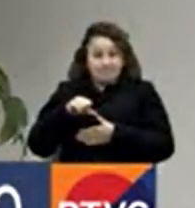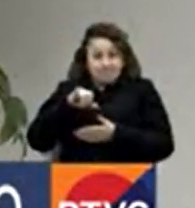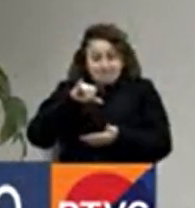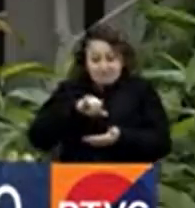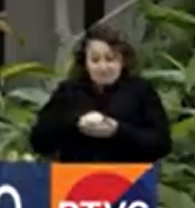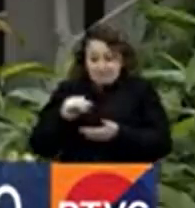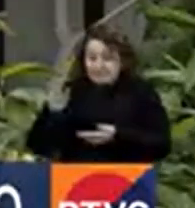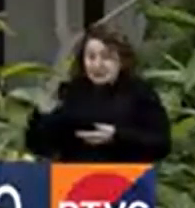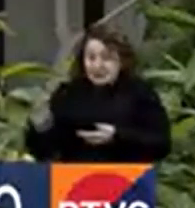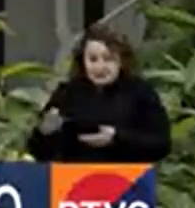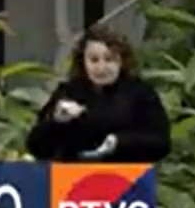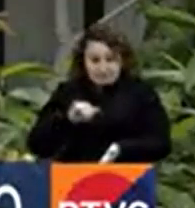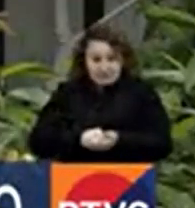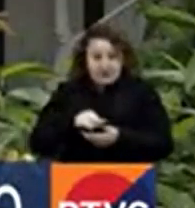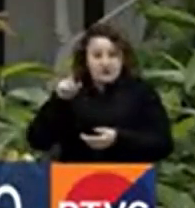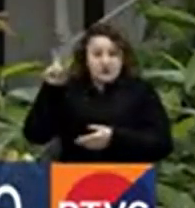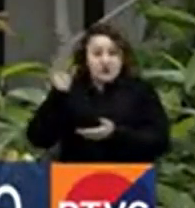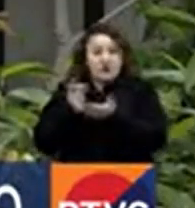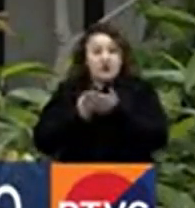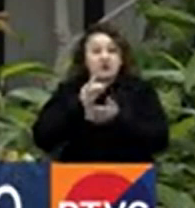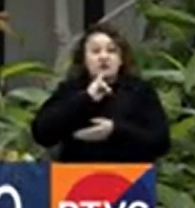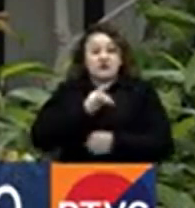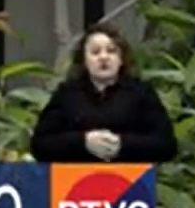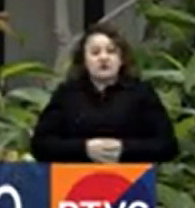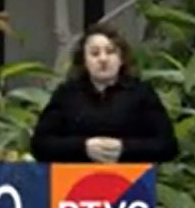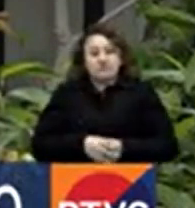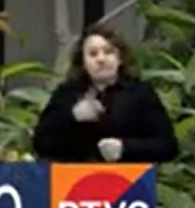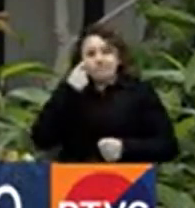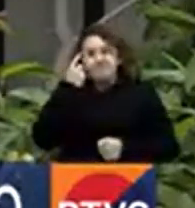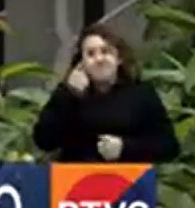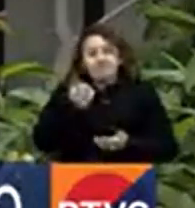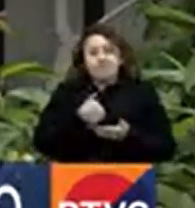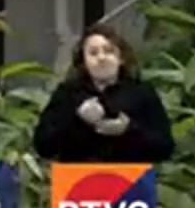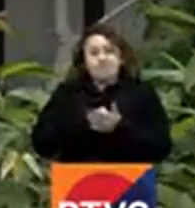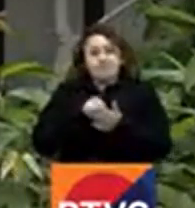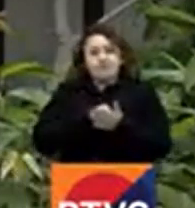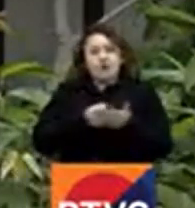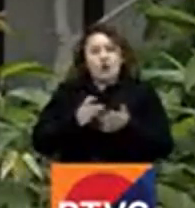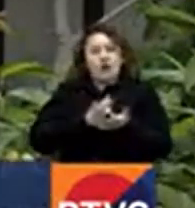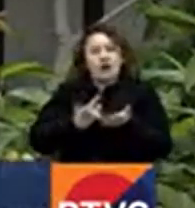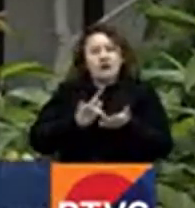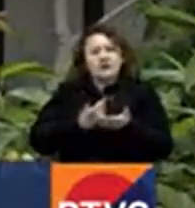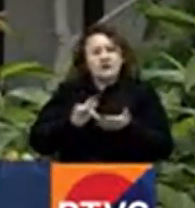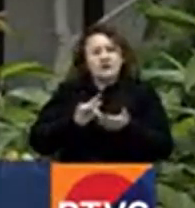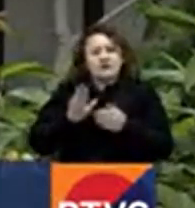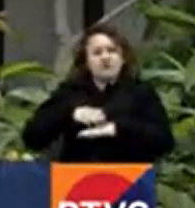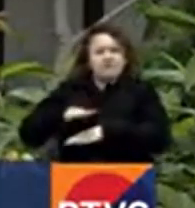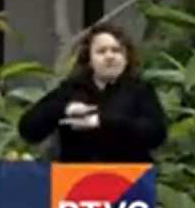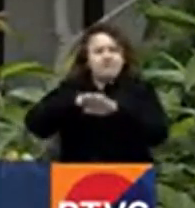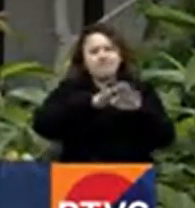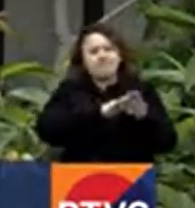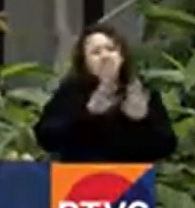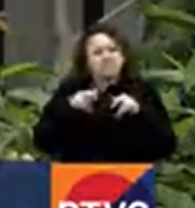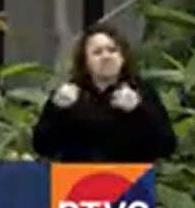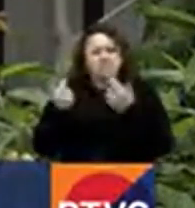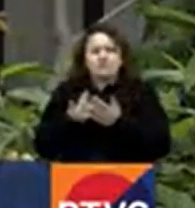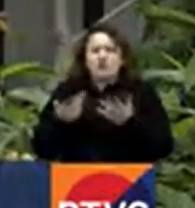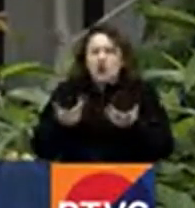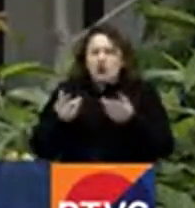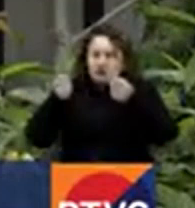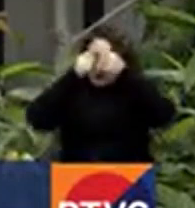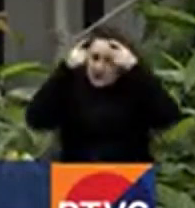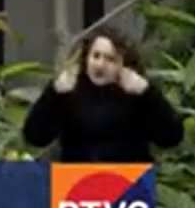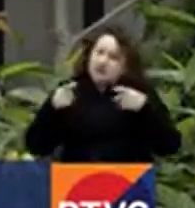en Washington. Buscaremos con urgencia la convocatoria de una reunión extraordinaria de la Organización de Estados Americanos con